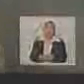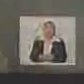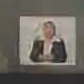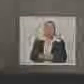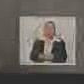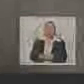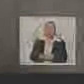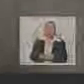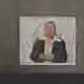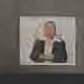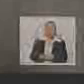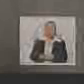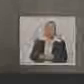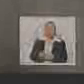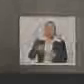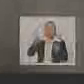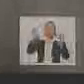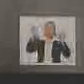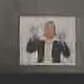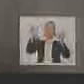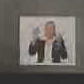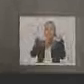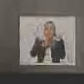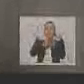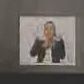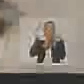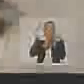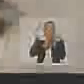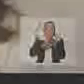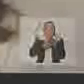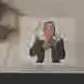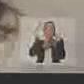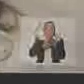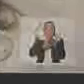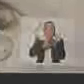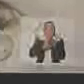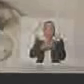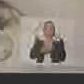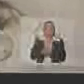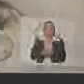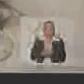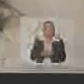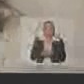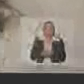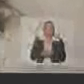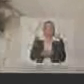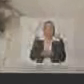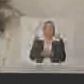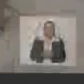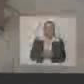Victoria Alejandra Rodríguez Noriega, candidata del partido Humanista. Buenas tardes, muchas gracias.